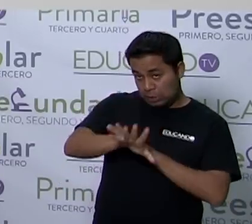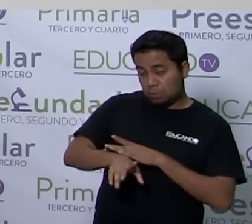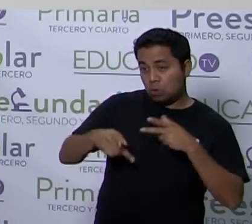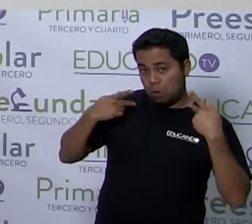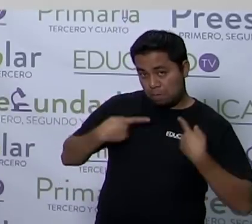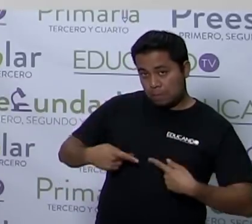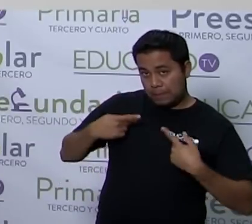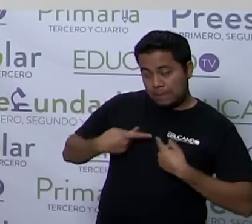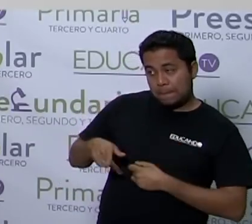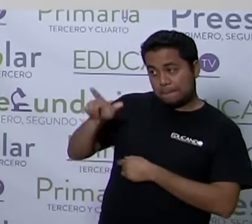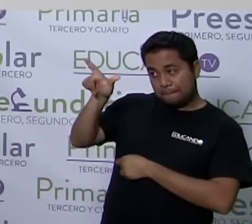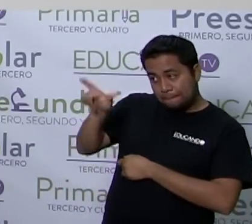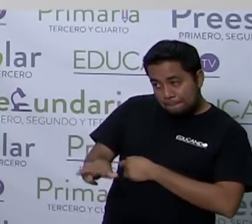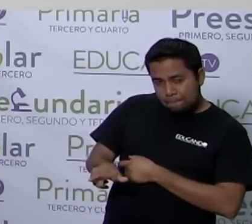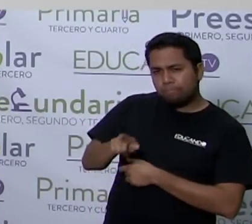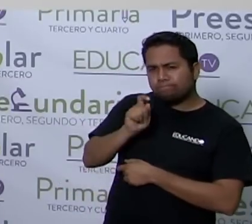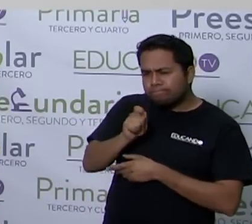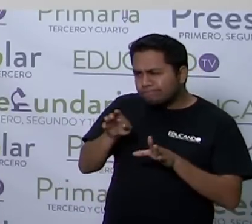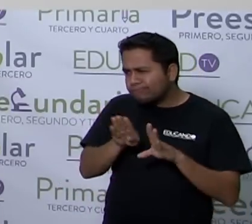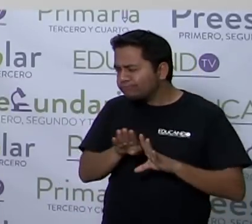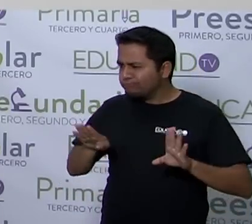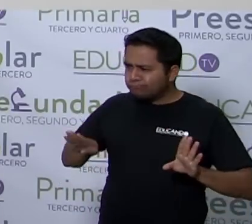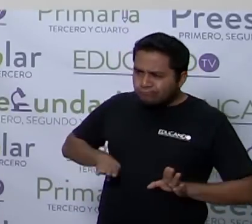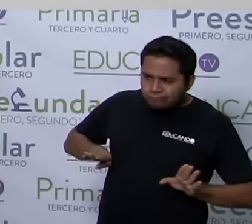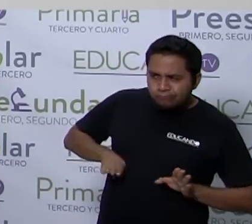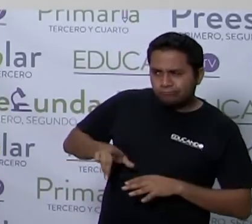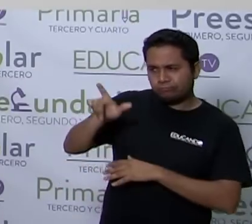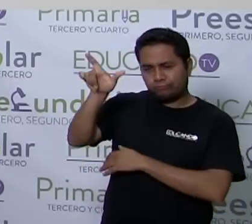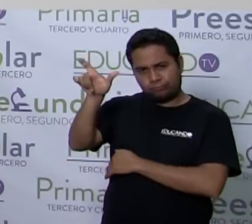o personajes